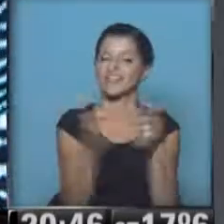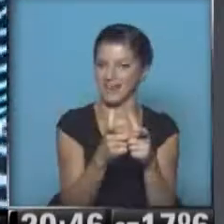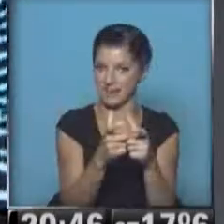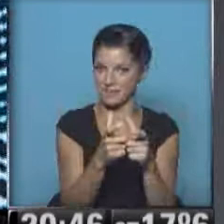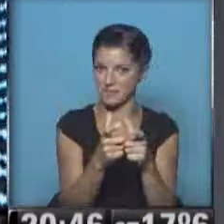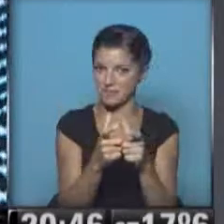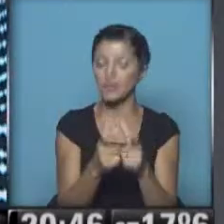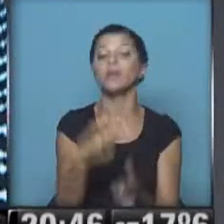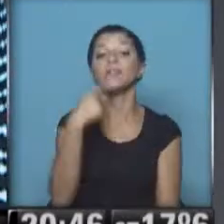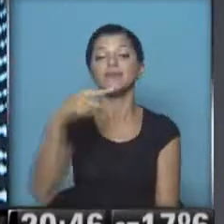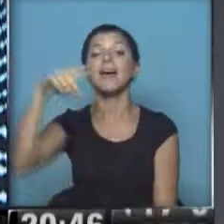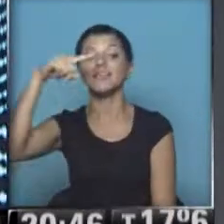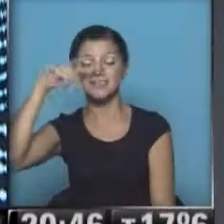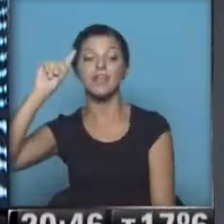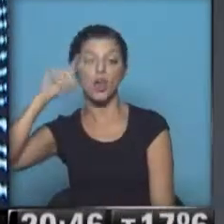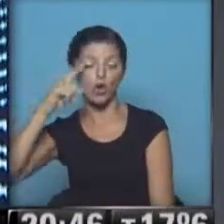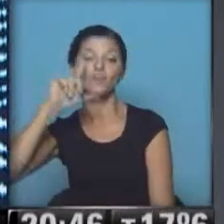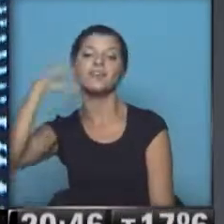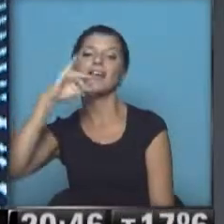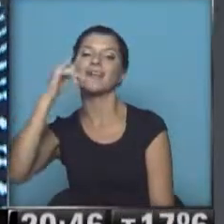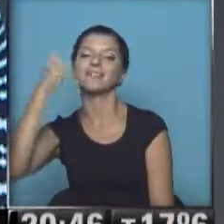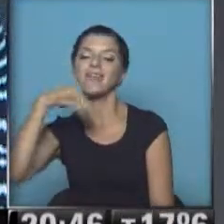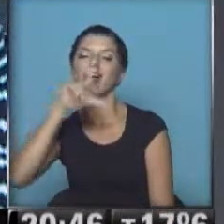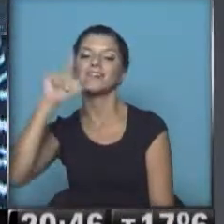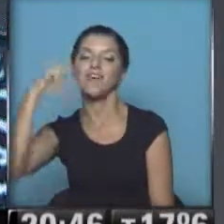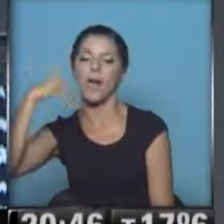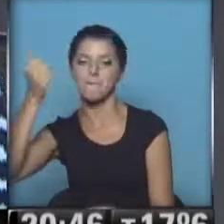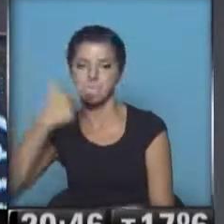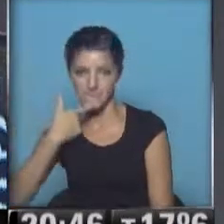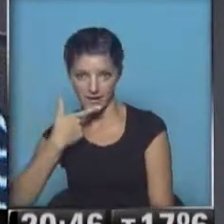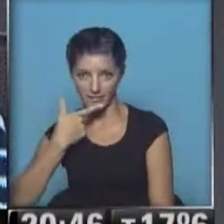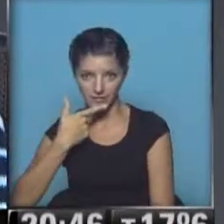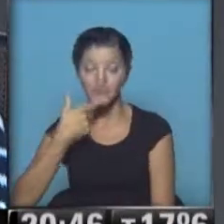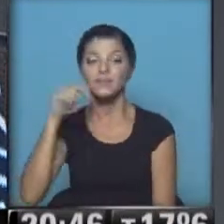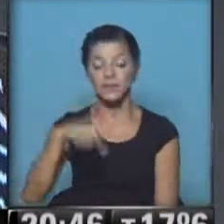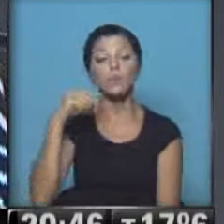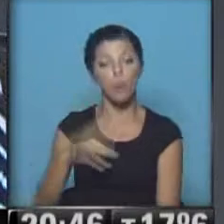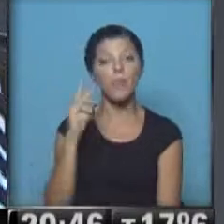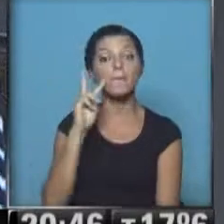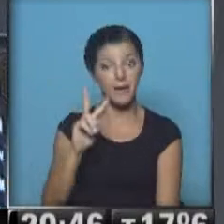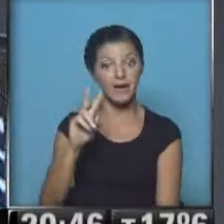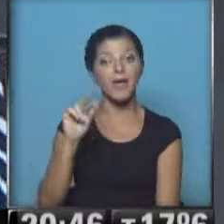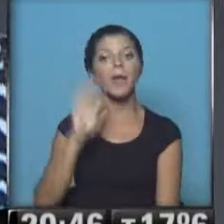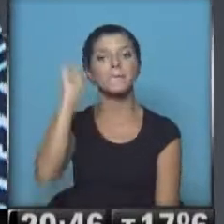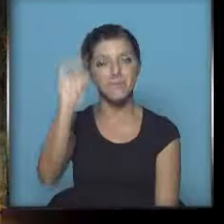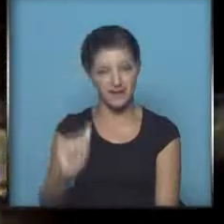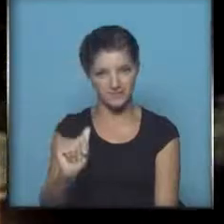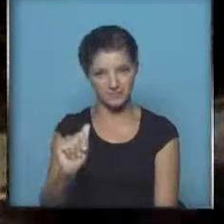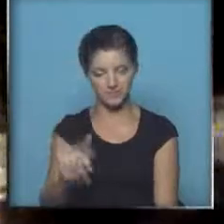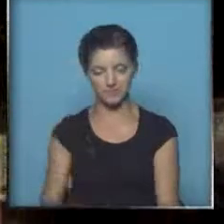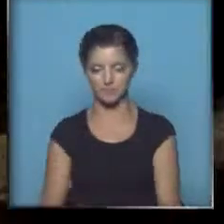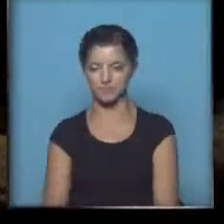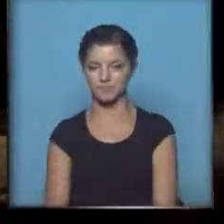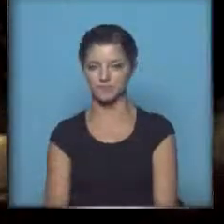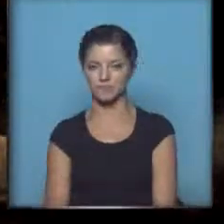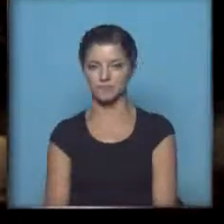que Los Siete Locos y Lanzallamas, con adaptación de Ricardo Piglia, se va a poder ver a partir del próximo martes.